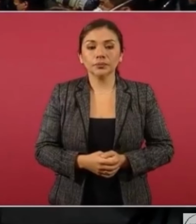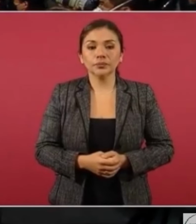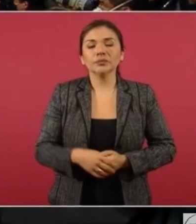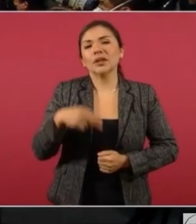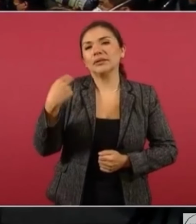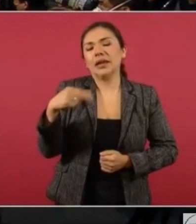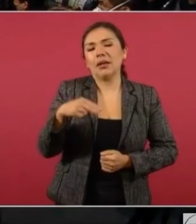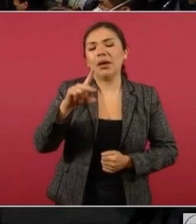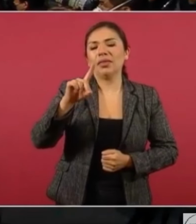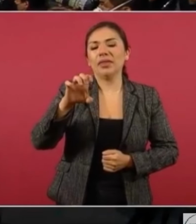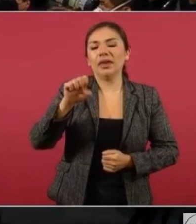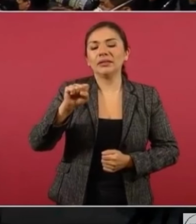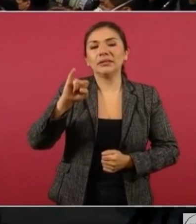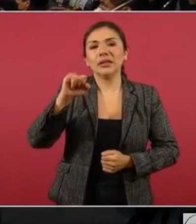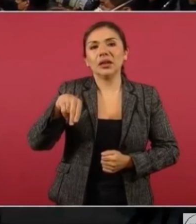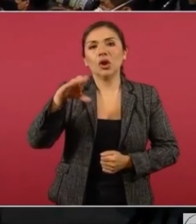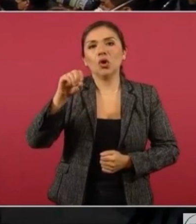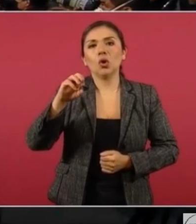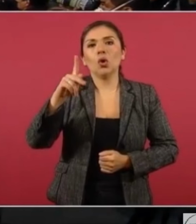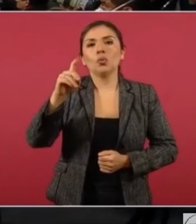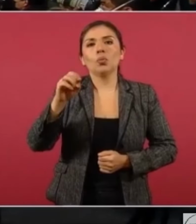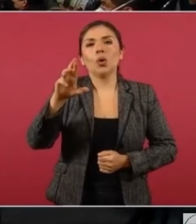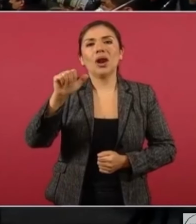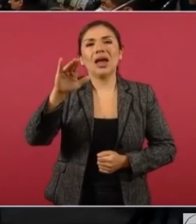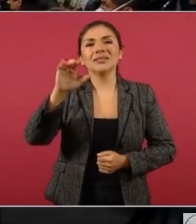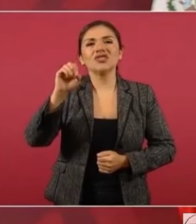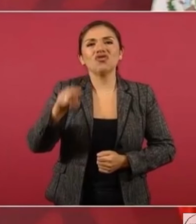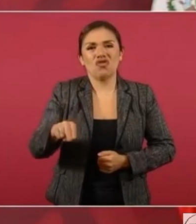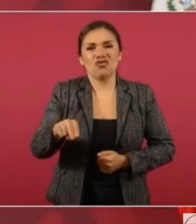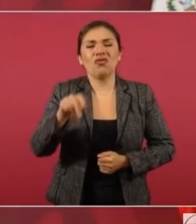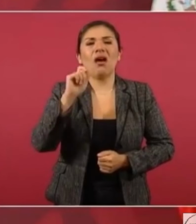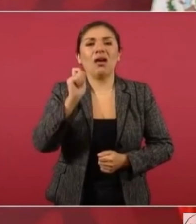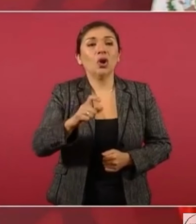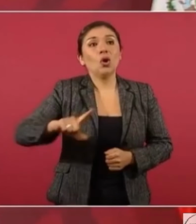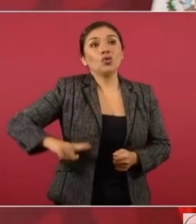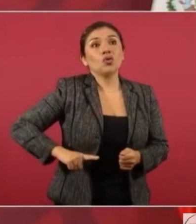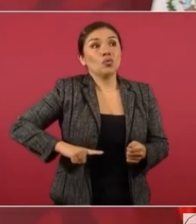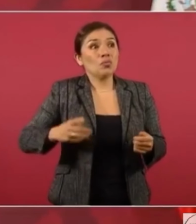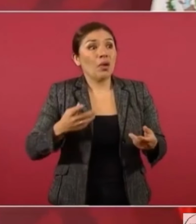desincorporación de bienes públicos no estratégicos,